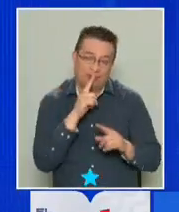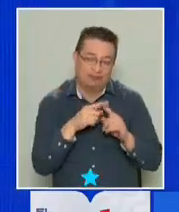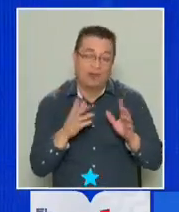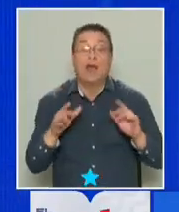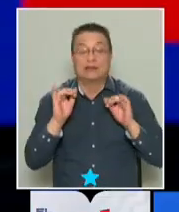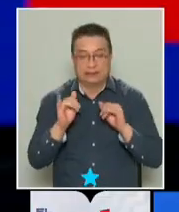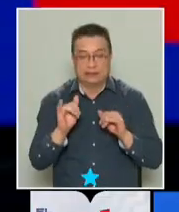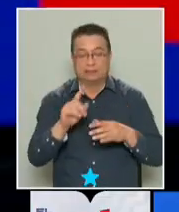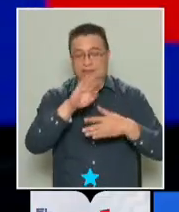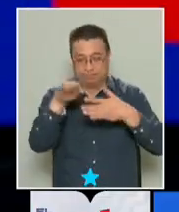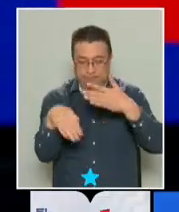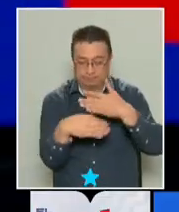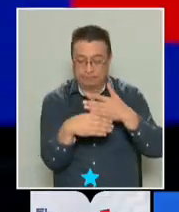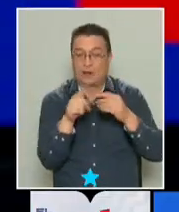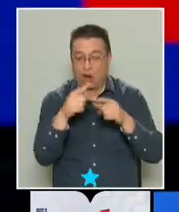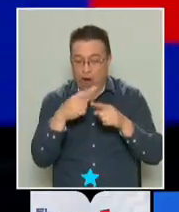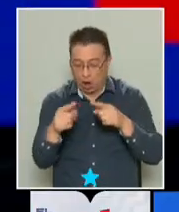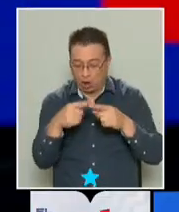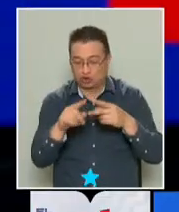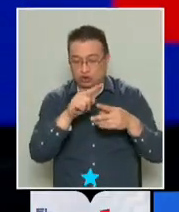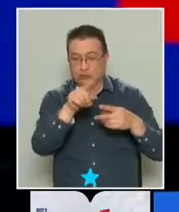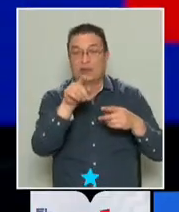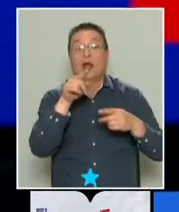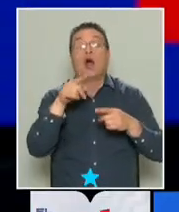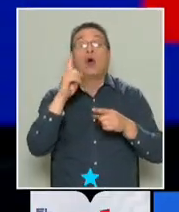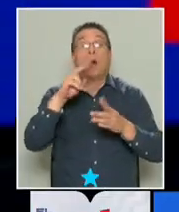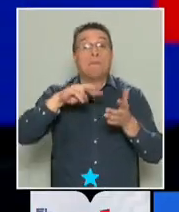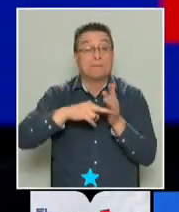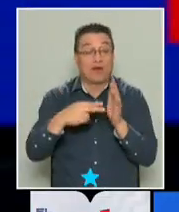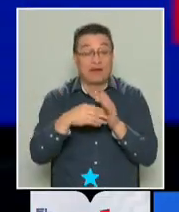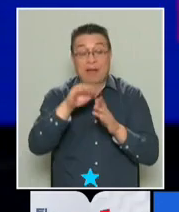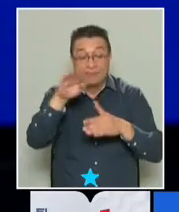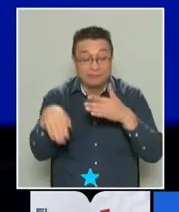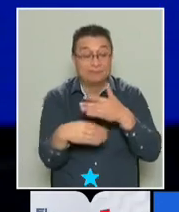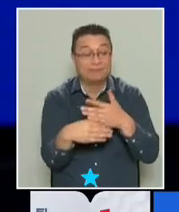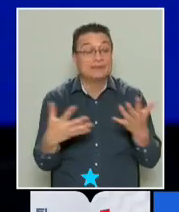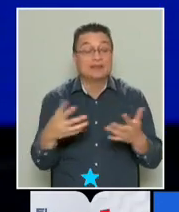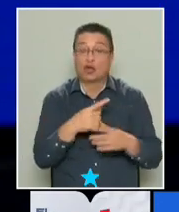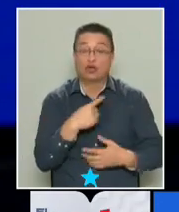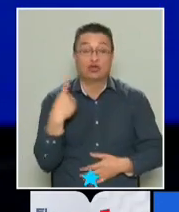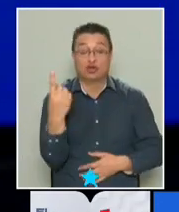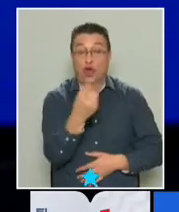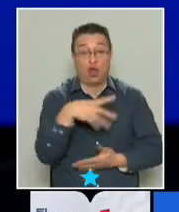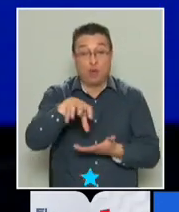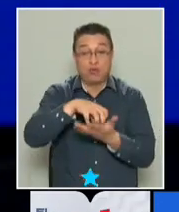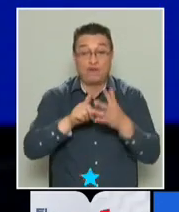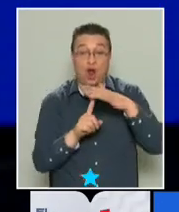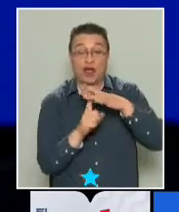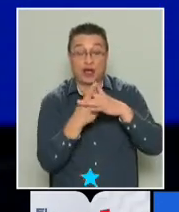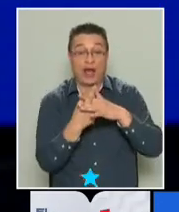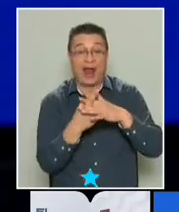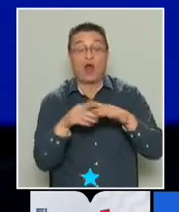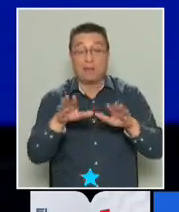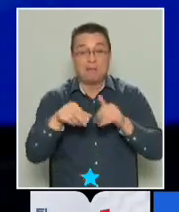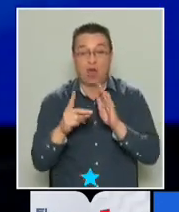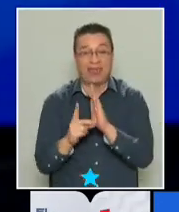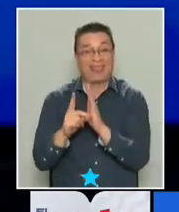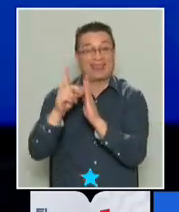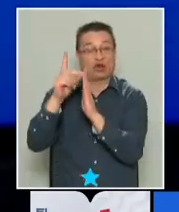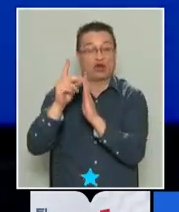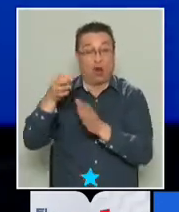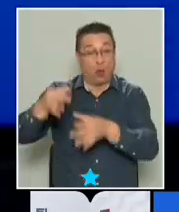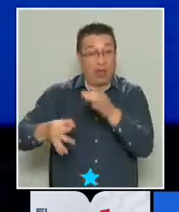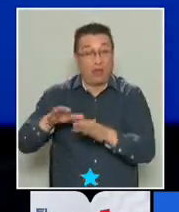dos cosas una es que una dificultad adicional aquí es que no todos nuestros pueblos originarios tienen el mismo desarrollo jurídico